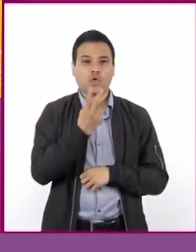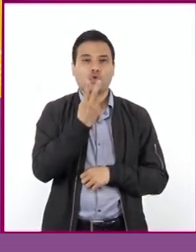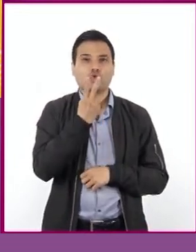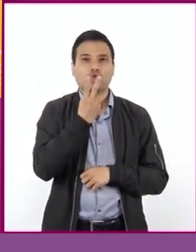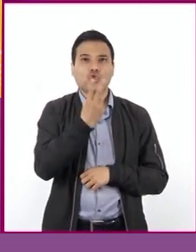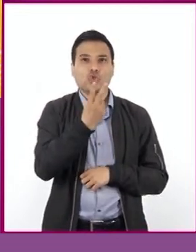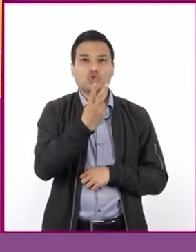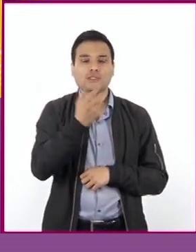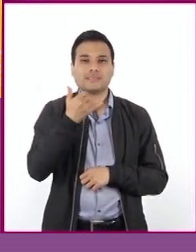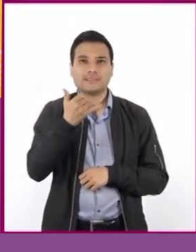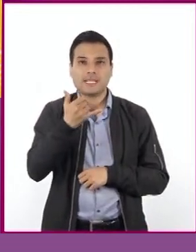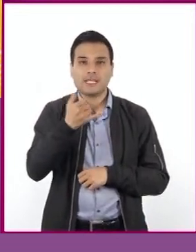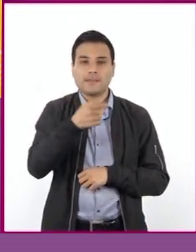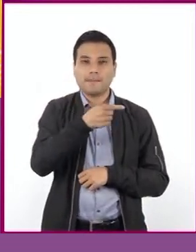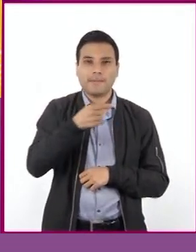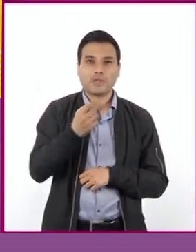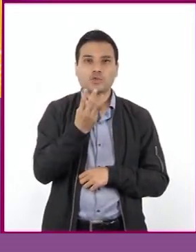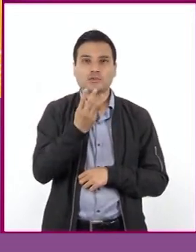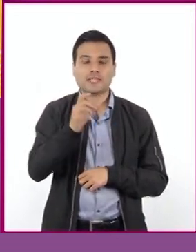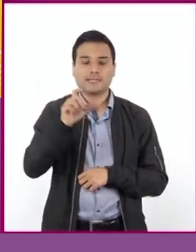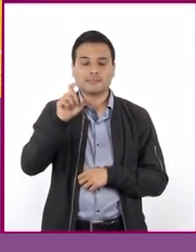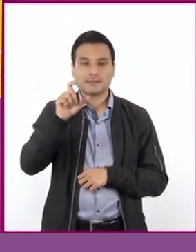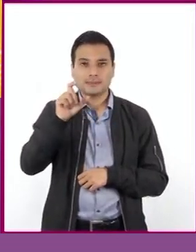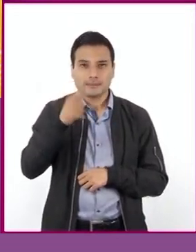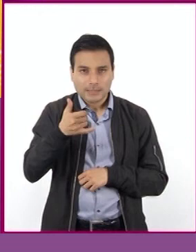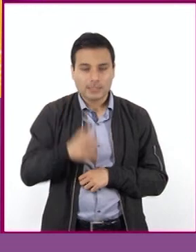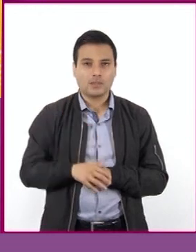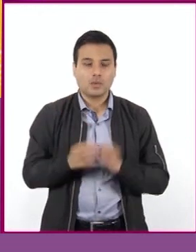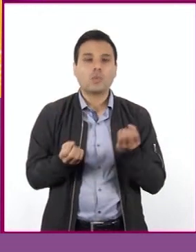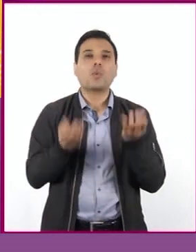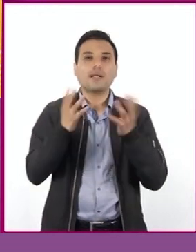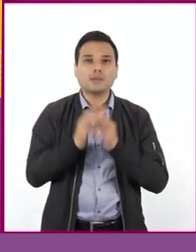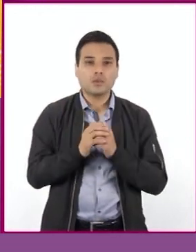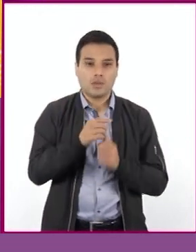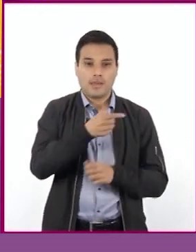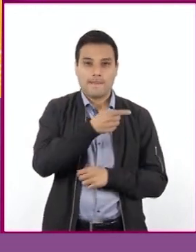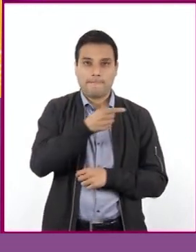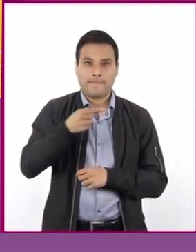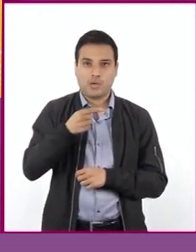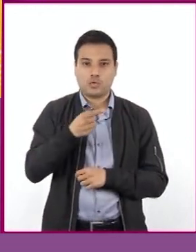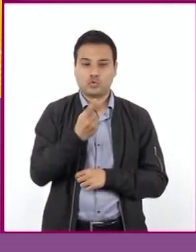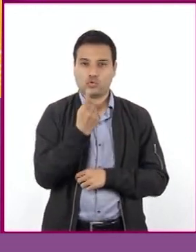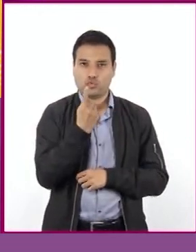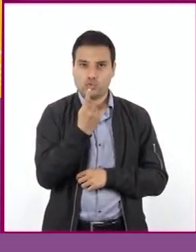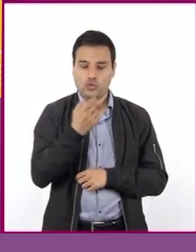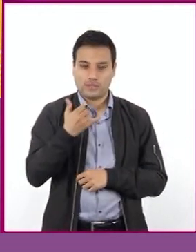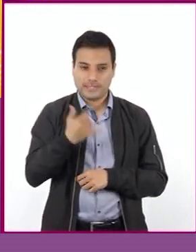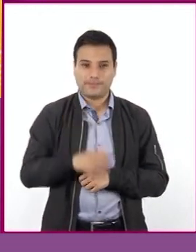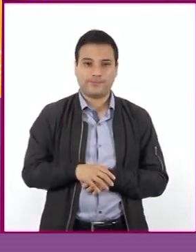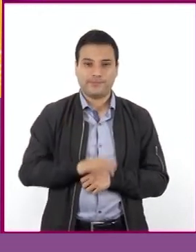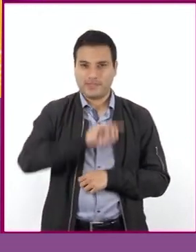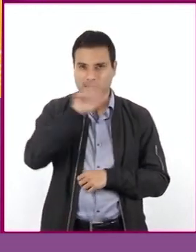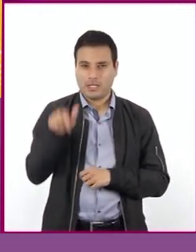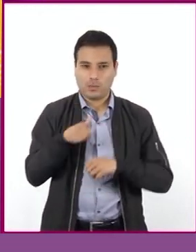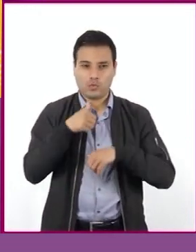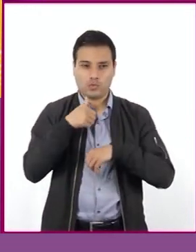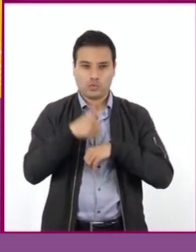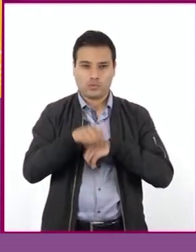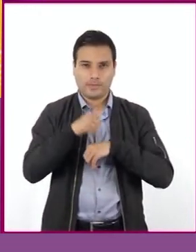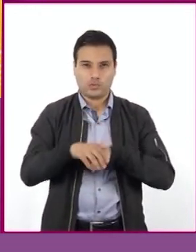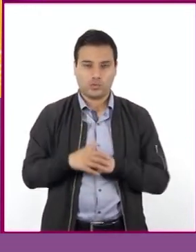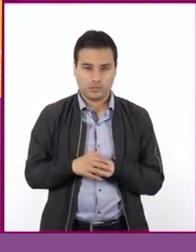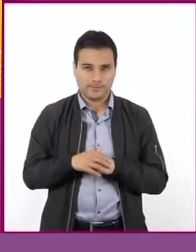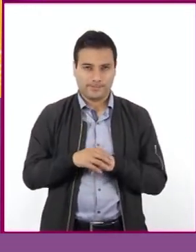menos 3y obteniendo 1y negativo. Restamos los términos independientes o